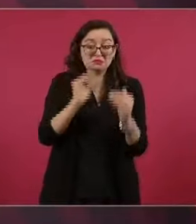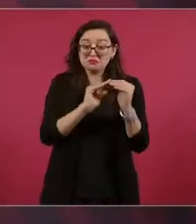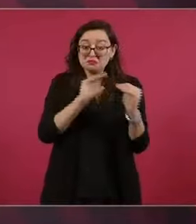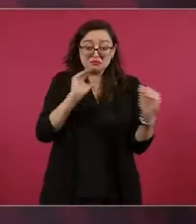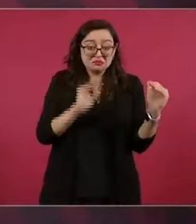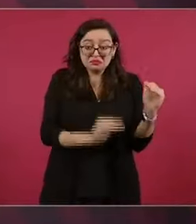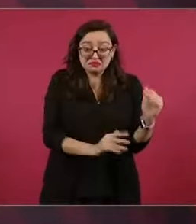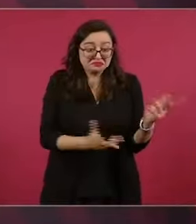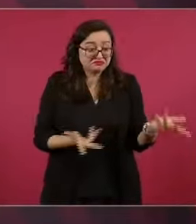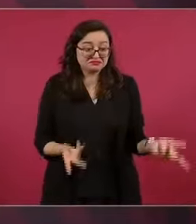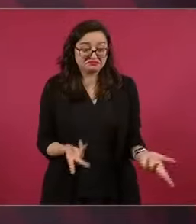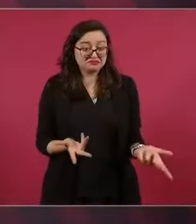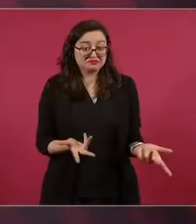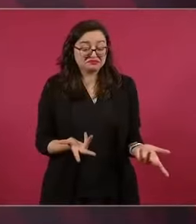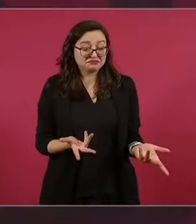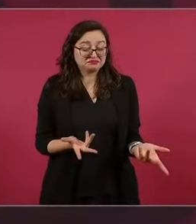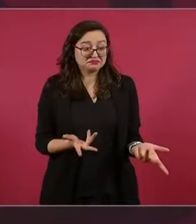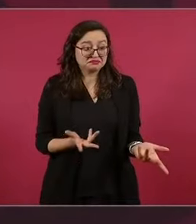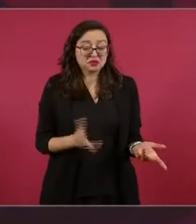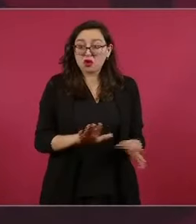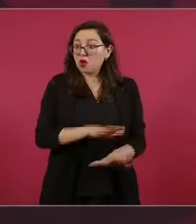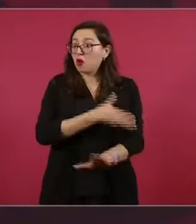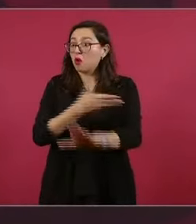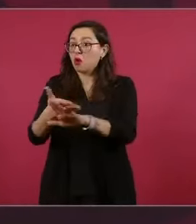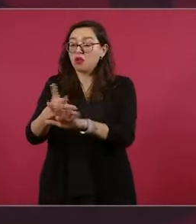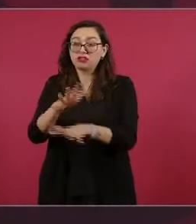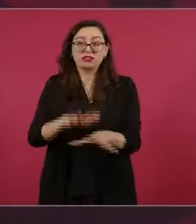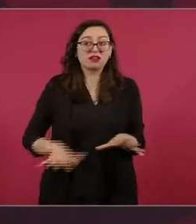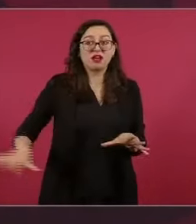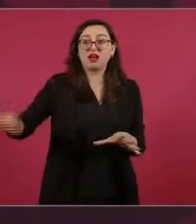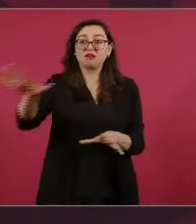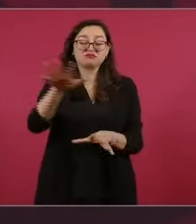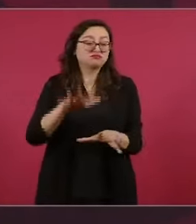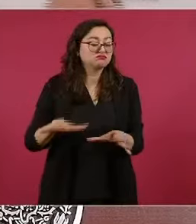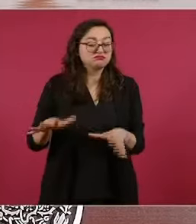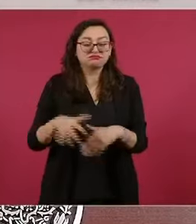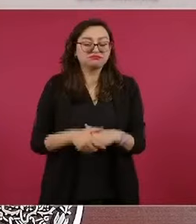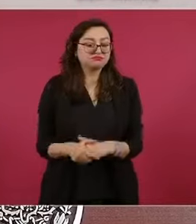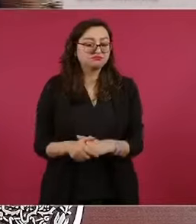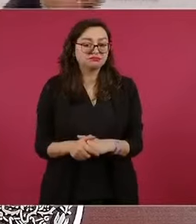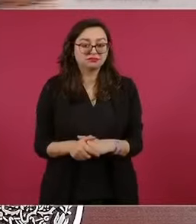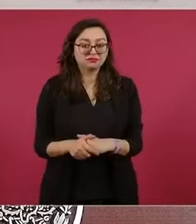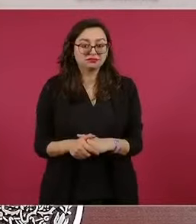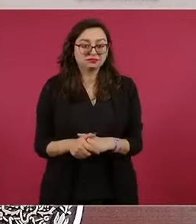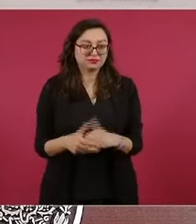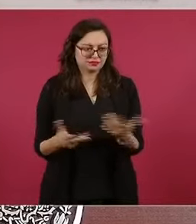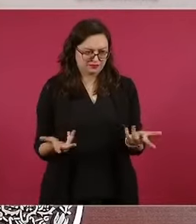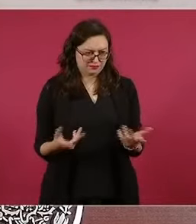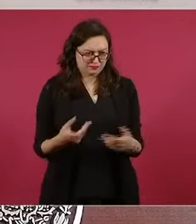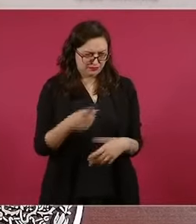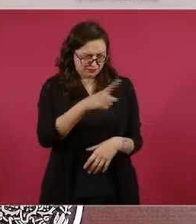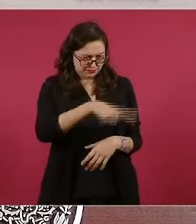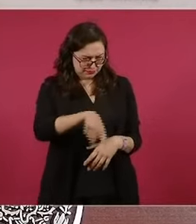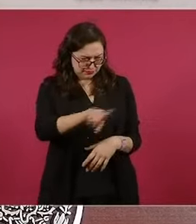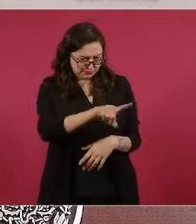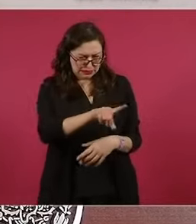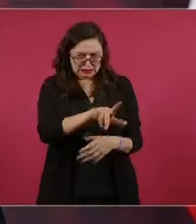contrario al pueblo, porque ni modo que estén a favor del pueblo.